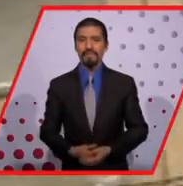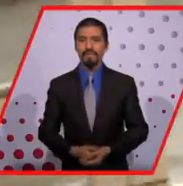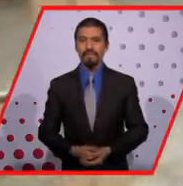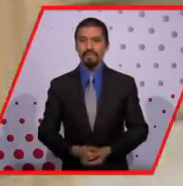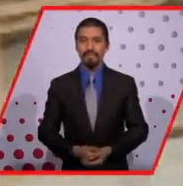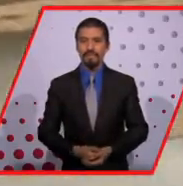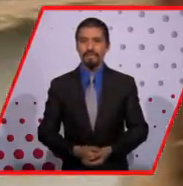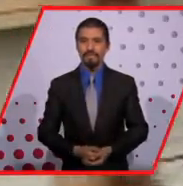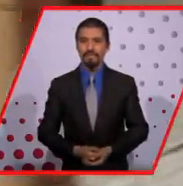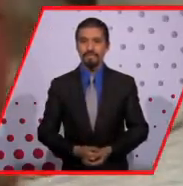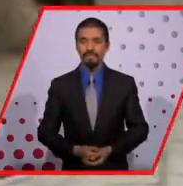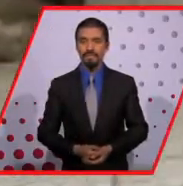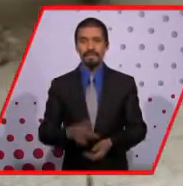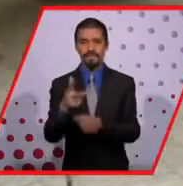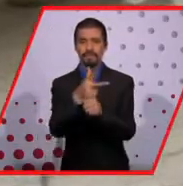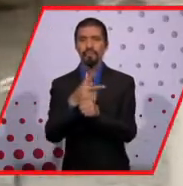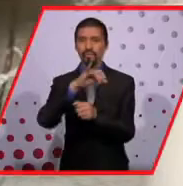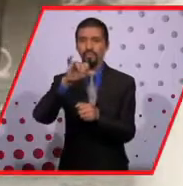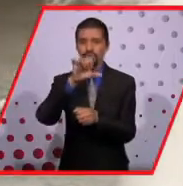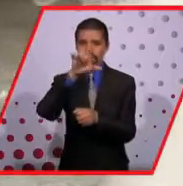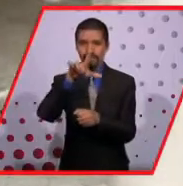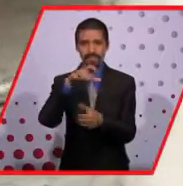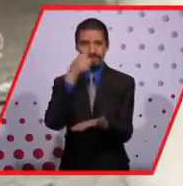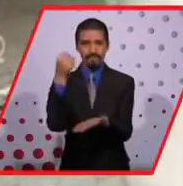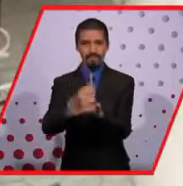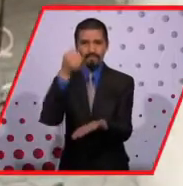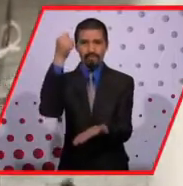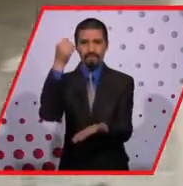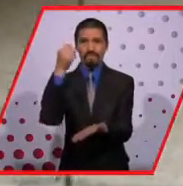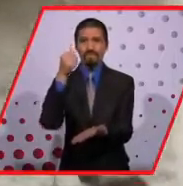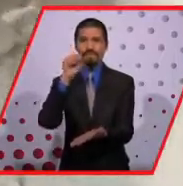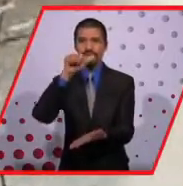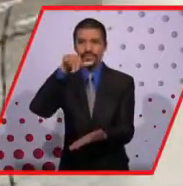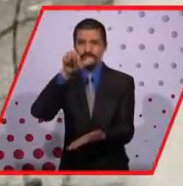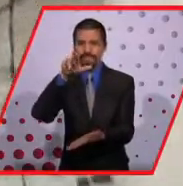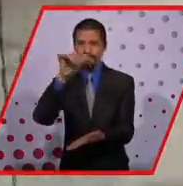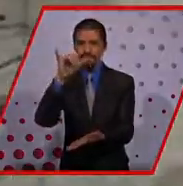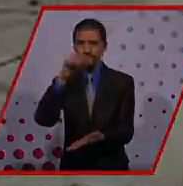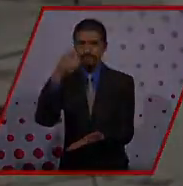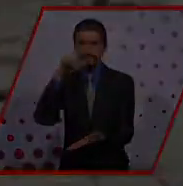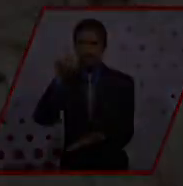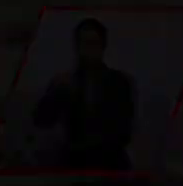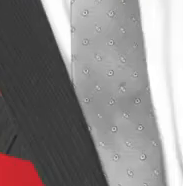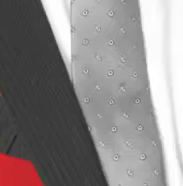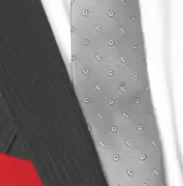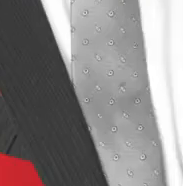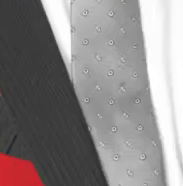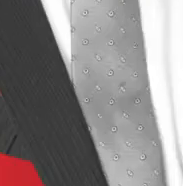Con imágenes de Joel Cruz, para quien corresponda, a Meirani Gutiérrez.